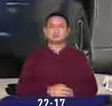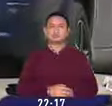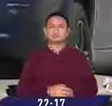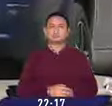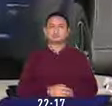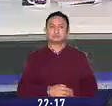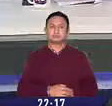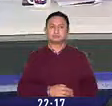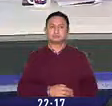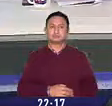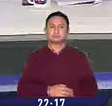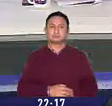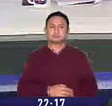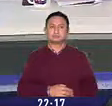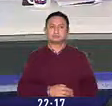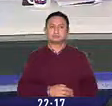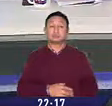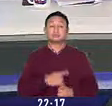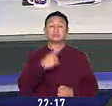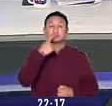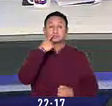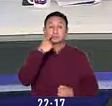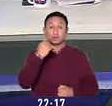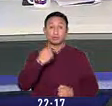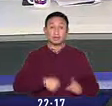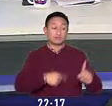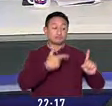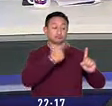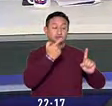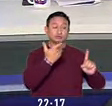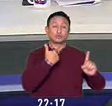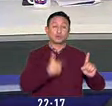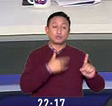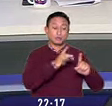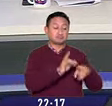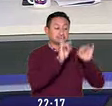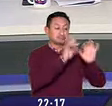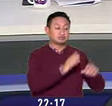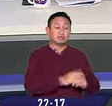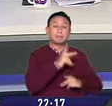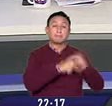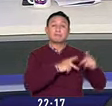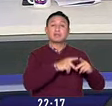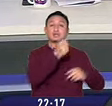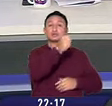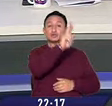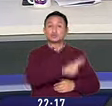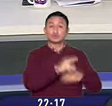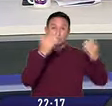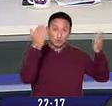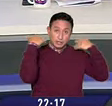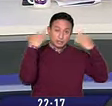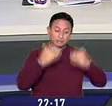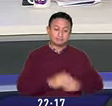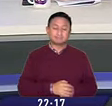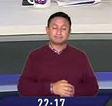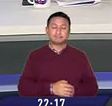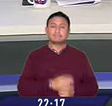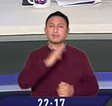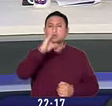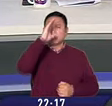Morán. Asesinan a un hombre y abandonan su cuerpo en el sector de la playita al sur de Guayaquil. Agentes de la